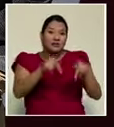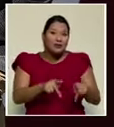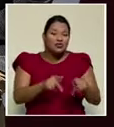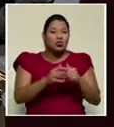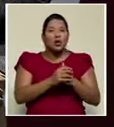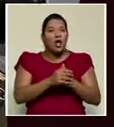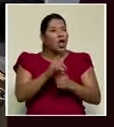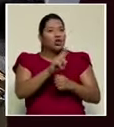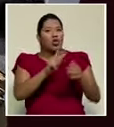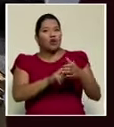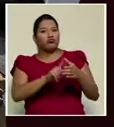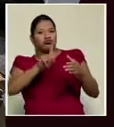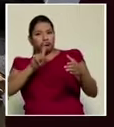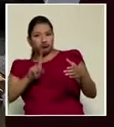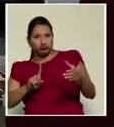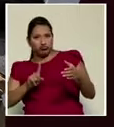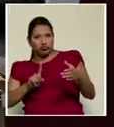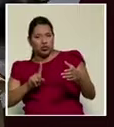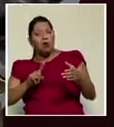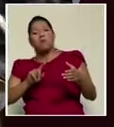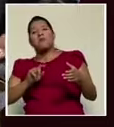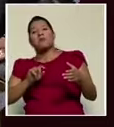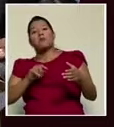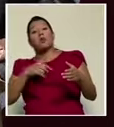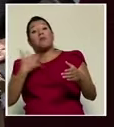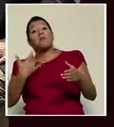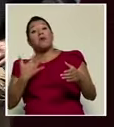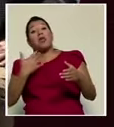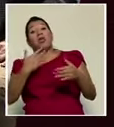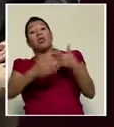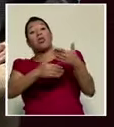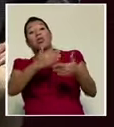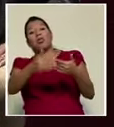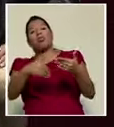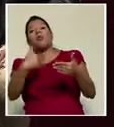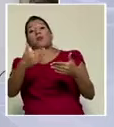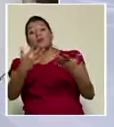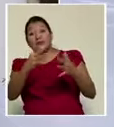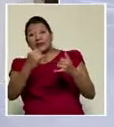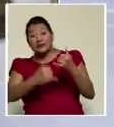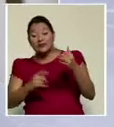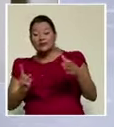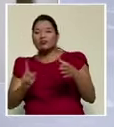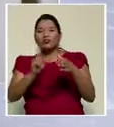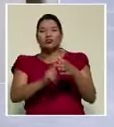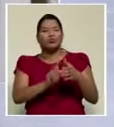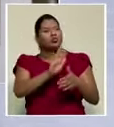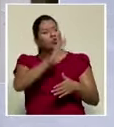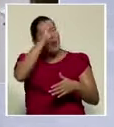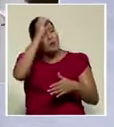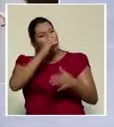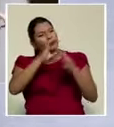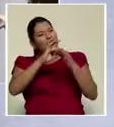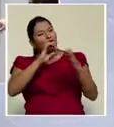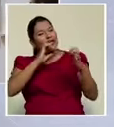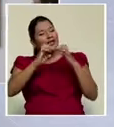se sostiene en la mesa. ¿Cuál es su lectura de lo que oyó? Bueno,